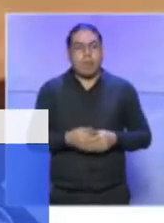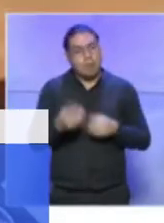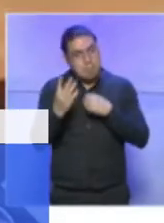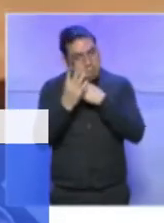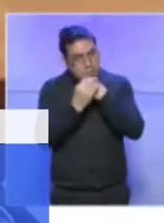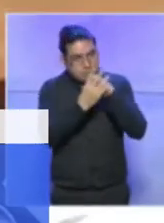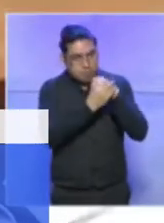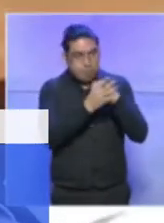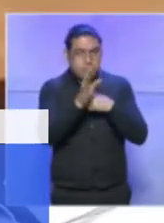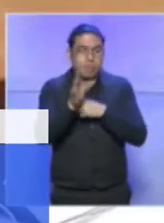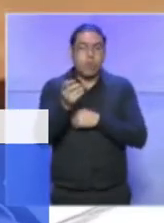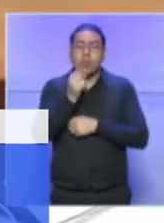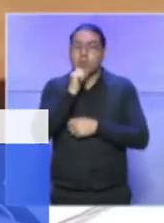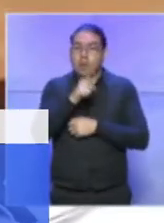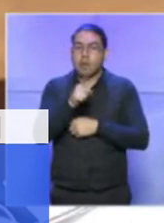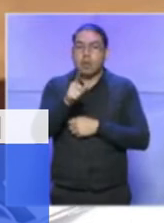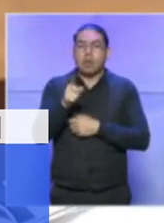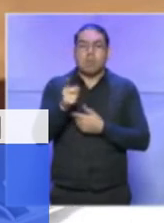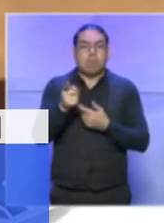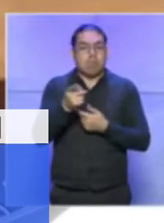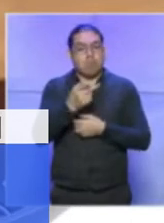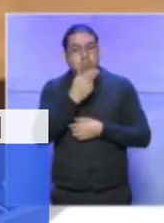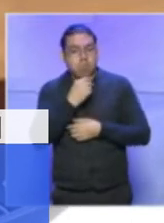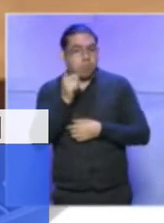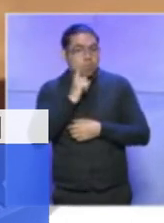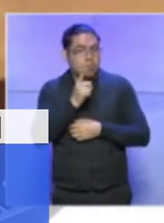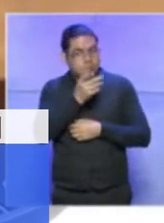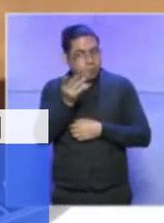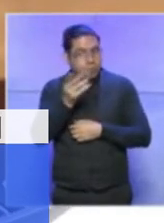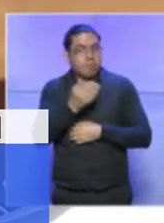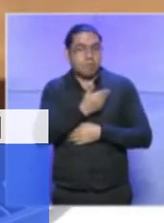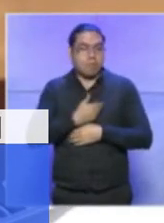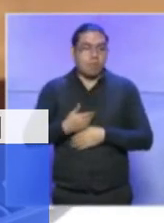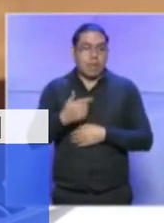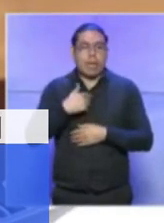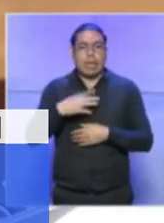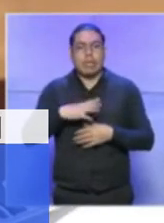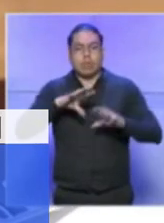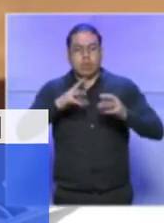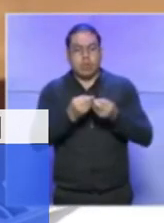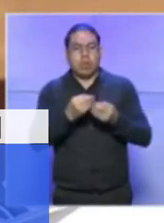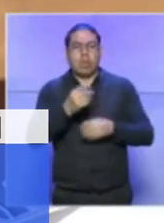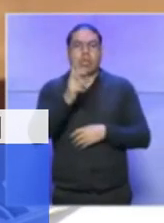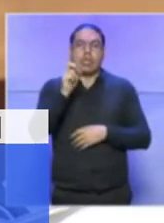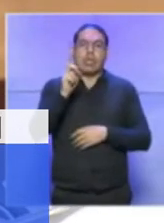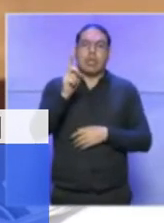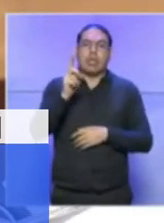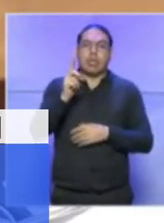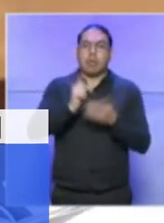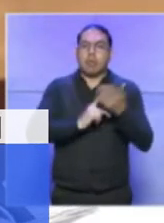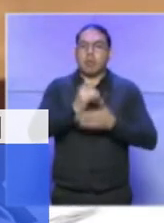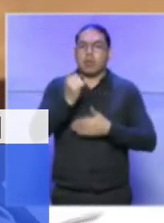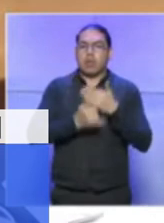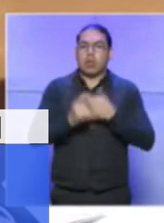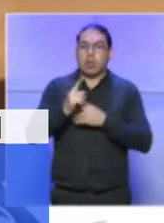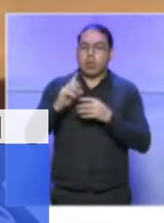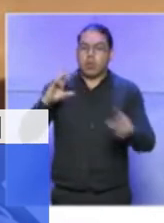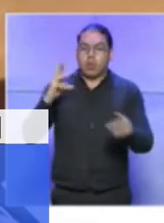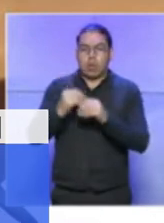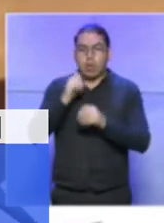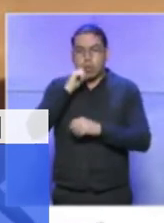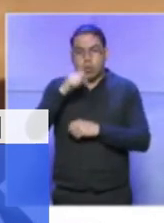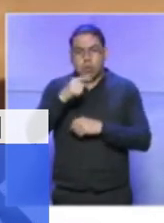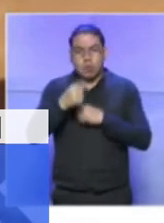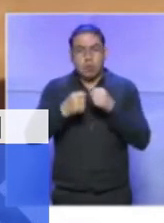magistrada presidenta magistrada magistrados doy cuenta de 30 proyectos de Sentencia todos de este año en los cuales se propone la